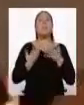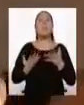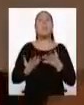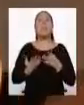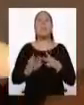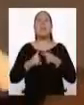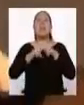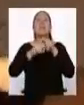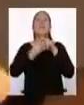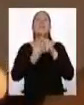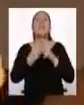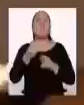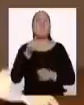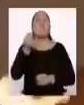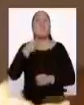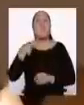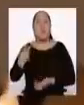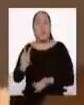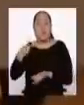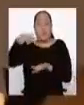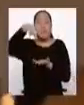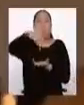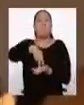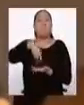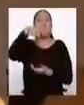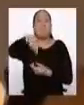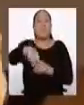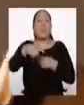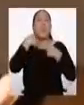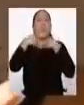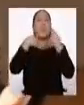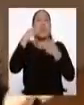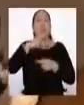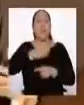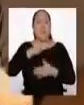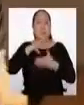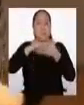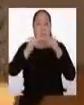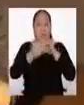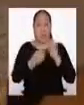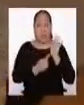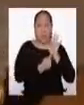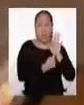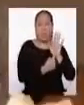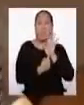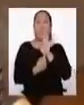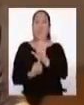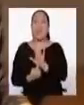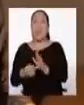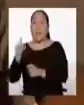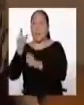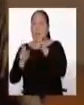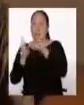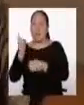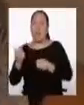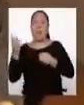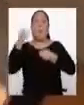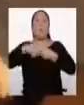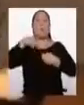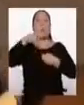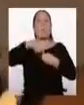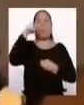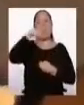el origen de por qué estoy parado aquí explicándoles esta historia y quiero presentarles a los personajes que van a participar en esta